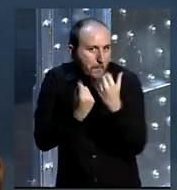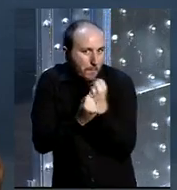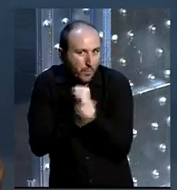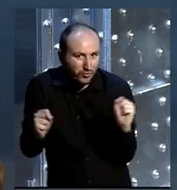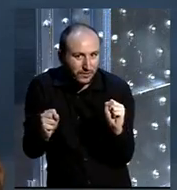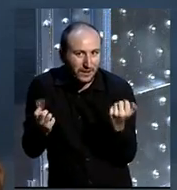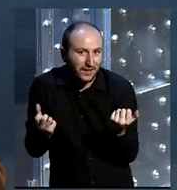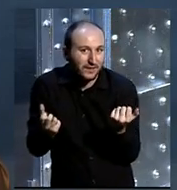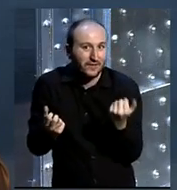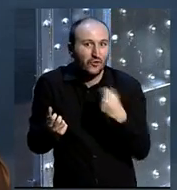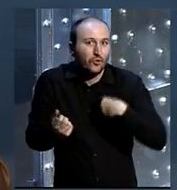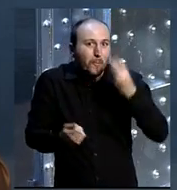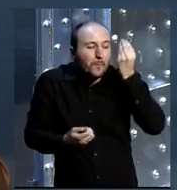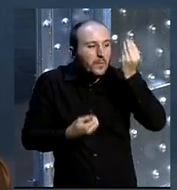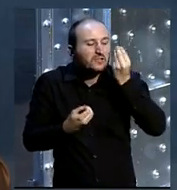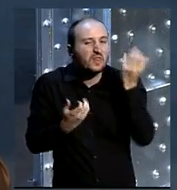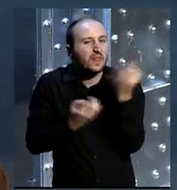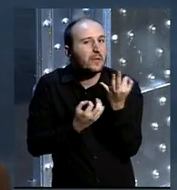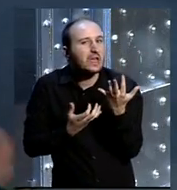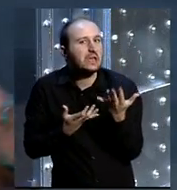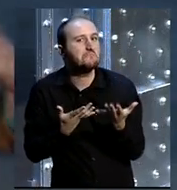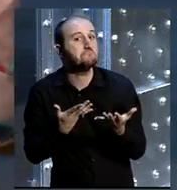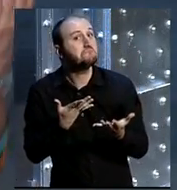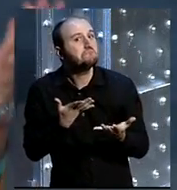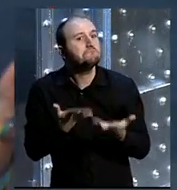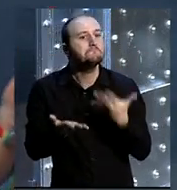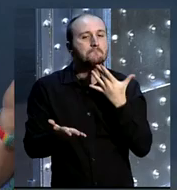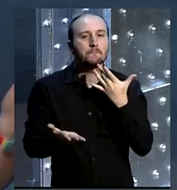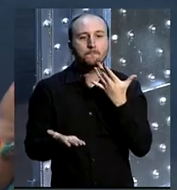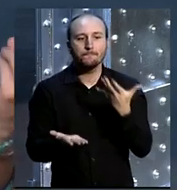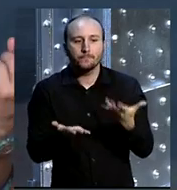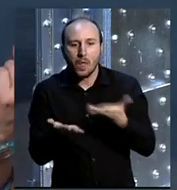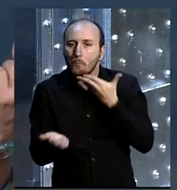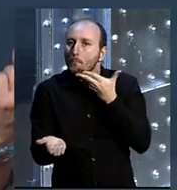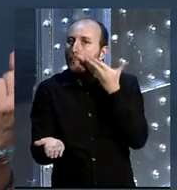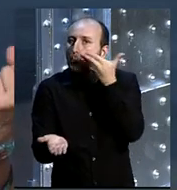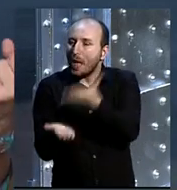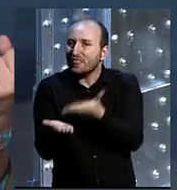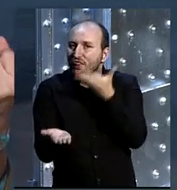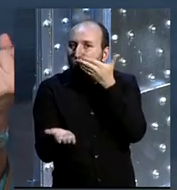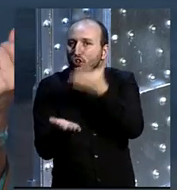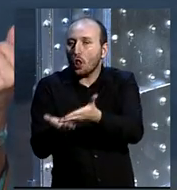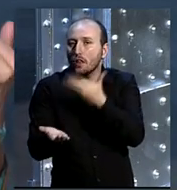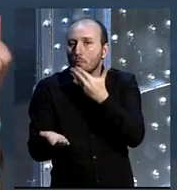yo diría que tiene que haber una petición de consentimiento